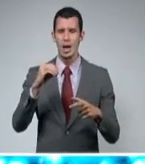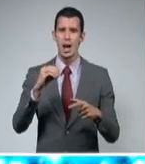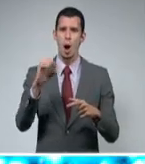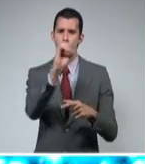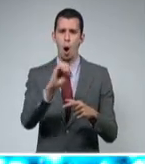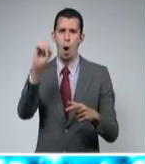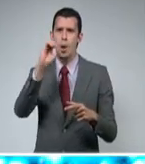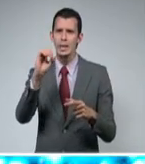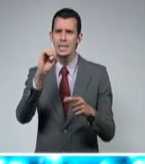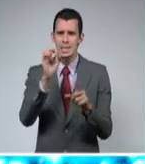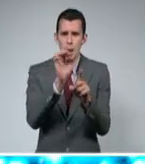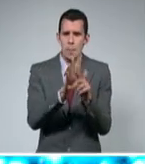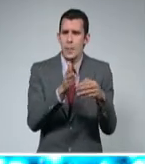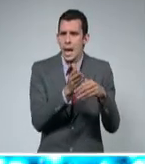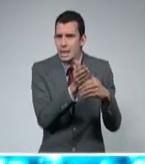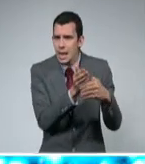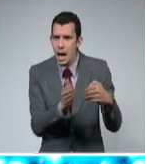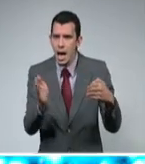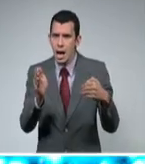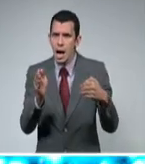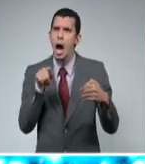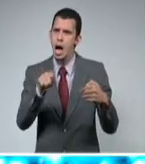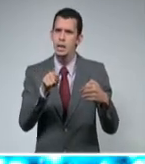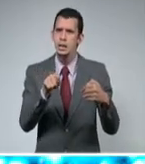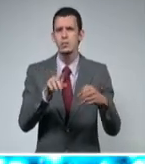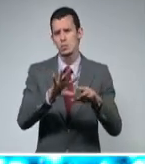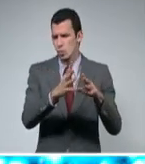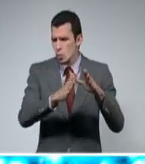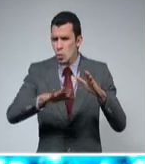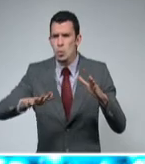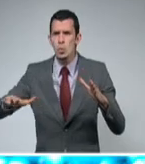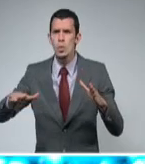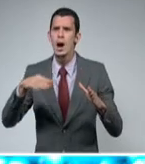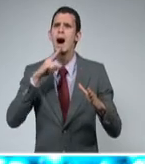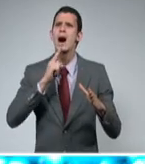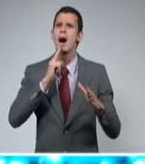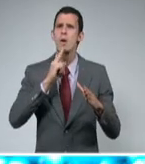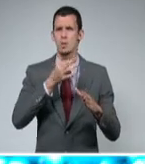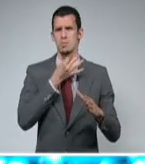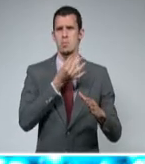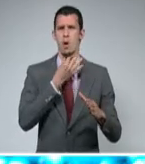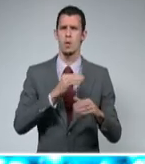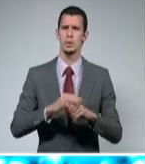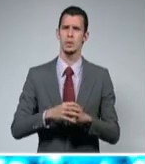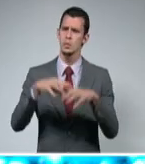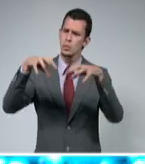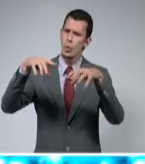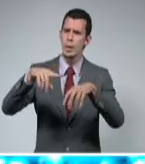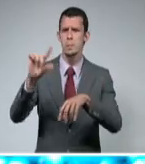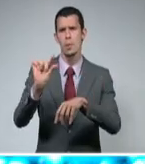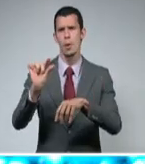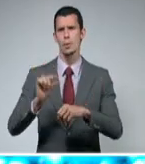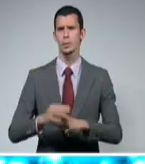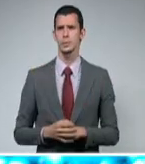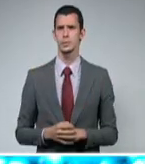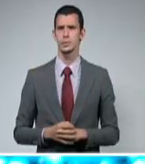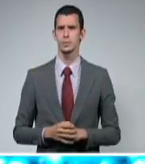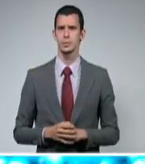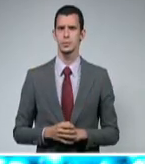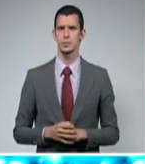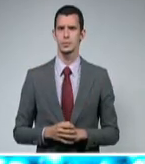de dos núcleos de interés en el norte de Cienfuegos y entre La Habana y Mayabeque. Los casos con exceso de lluvia